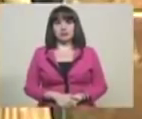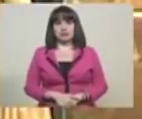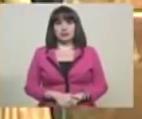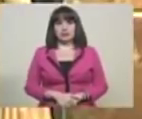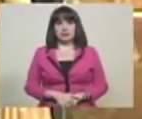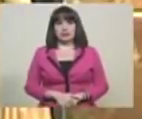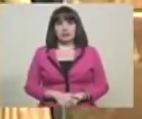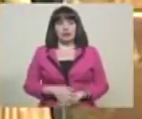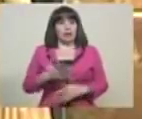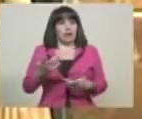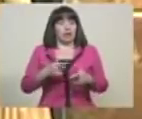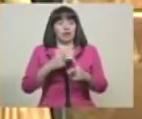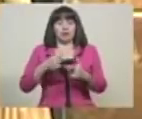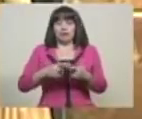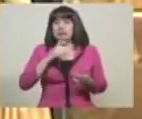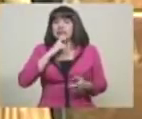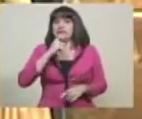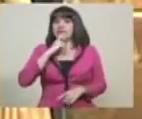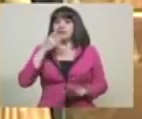Ahí está el meollo de la cuestión.